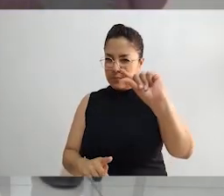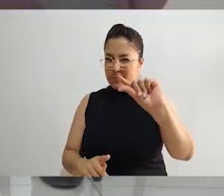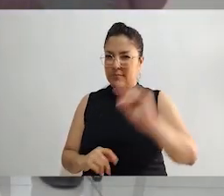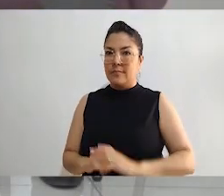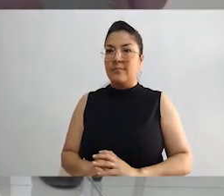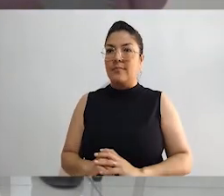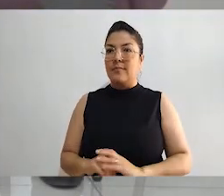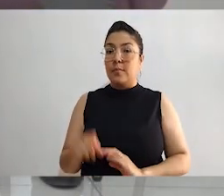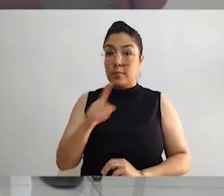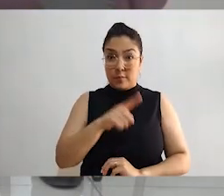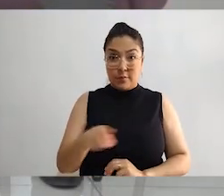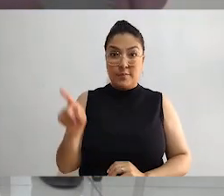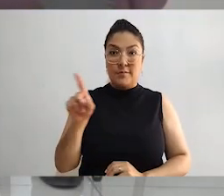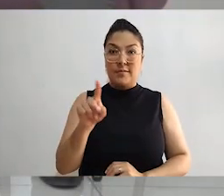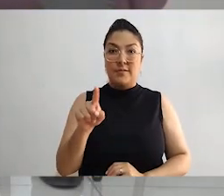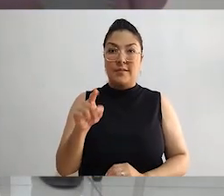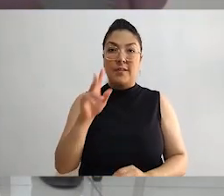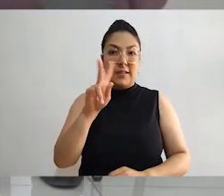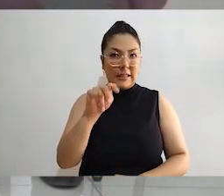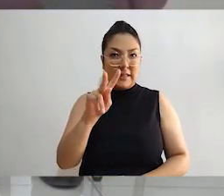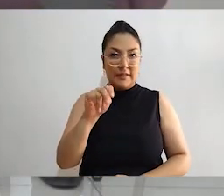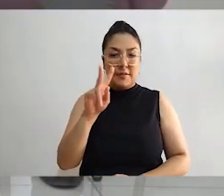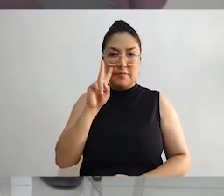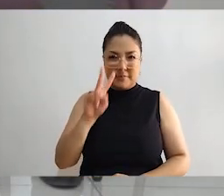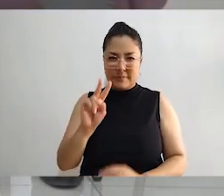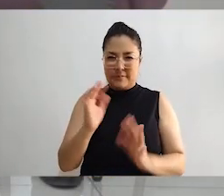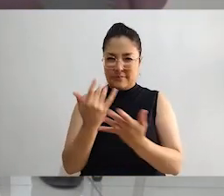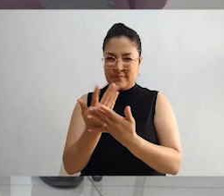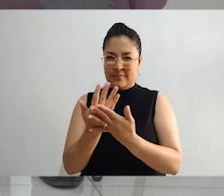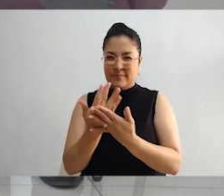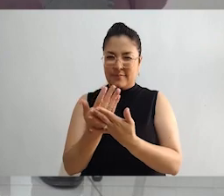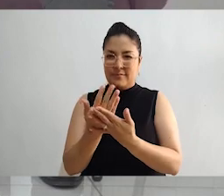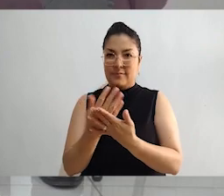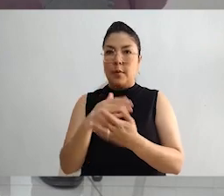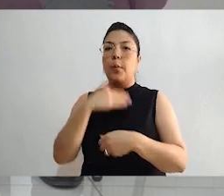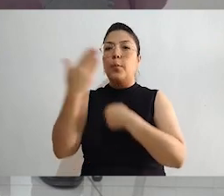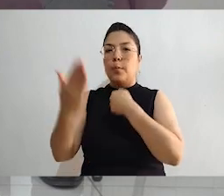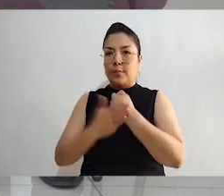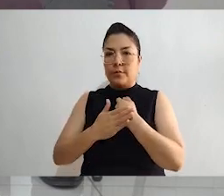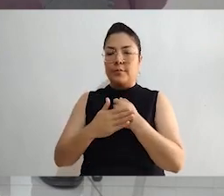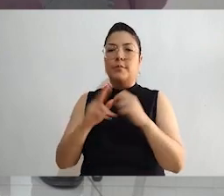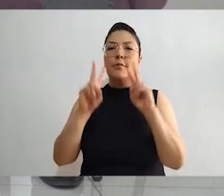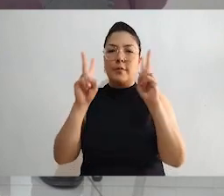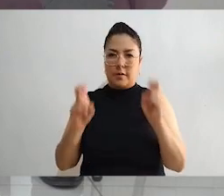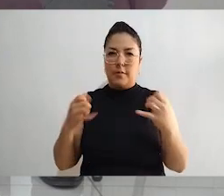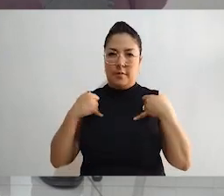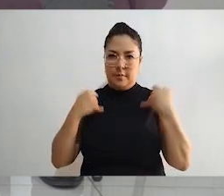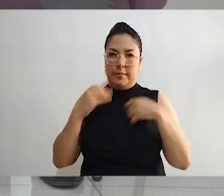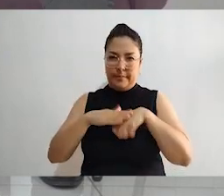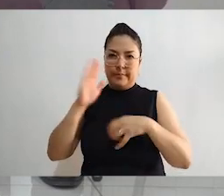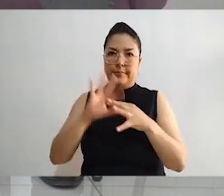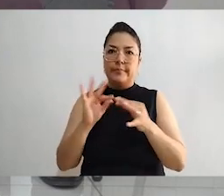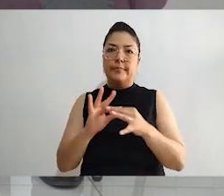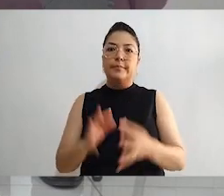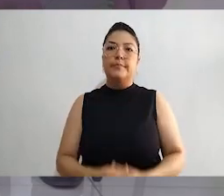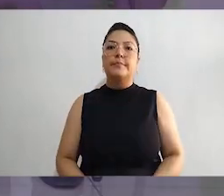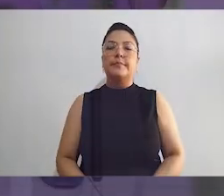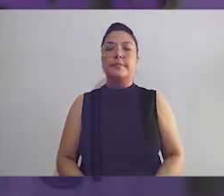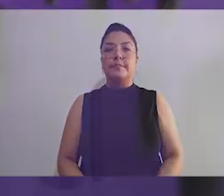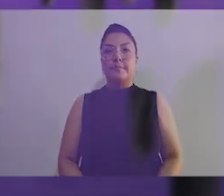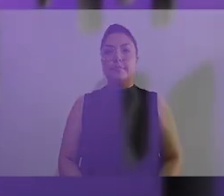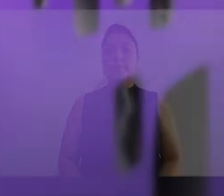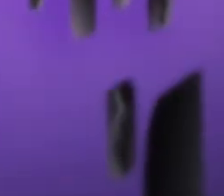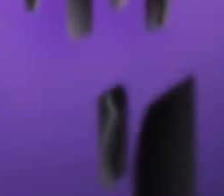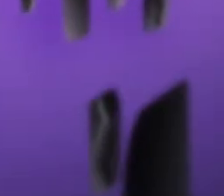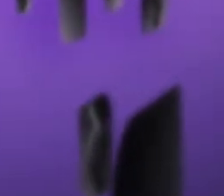nos ven en la televisión y volvemos con el tema de jóvenes nuevamente. Con todo gusto.